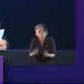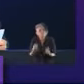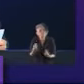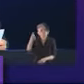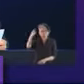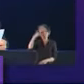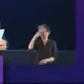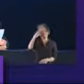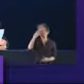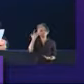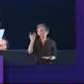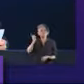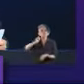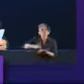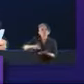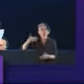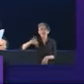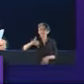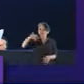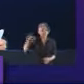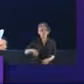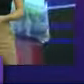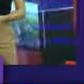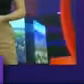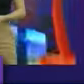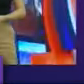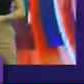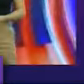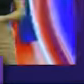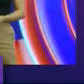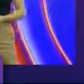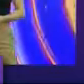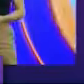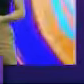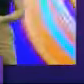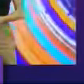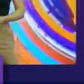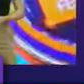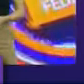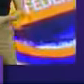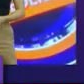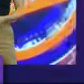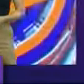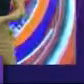Eduardo, la última pregunta, y le agradecemos enormemente este contacto y sus palabras.